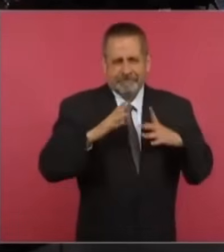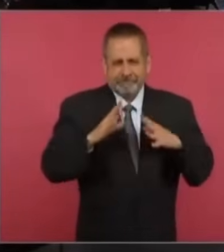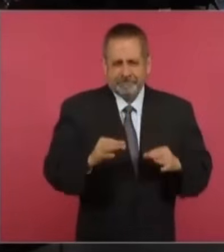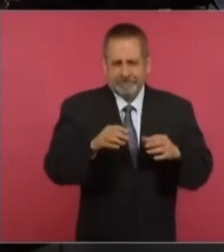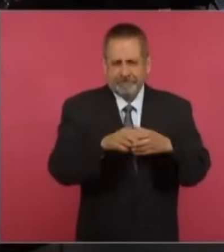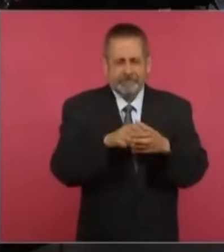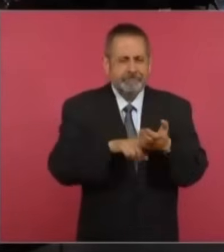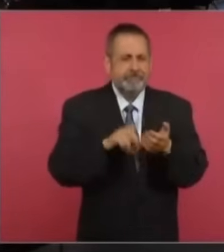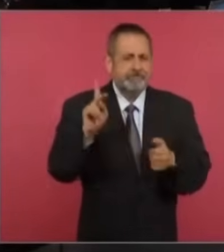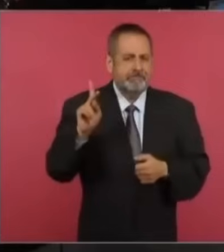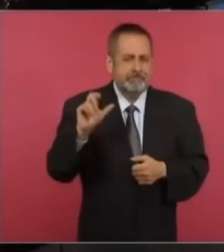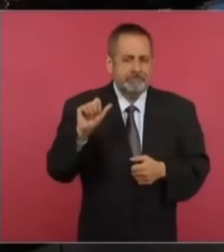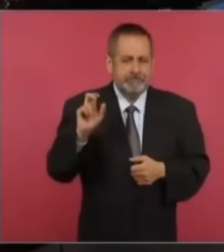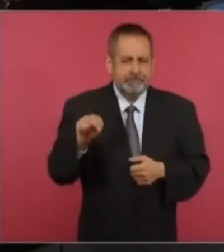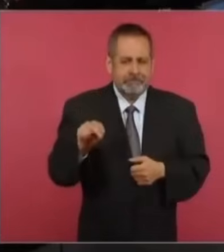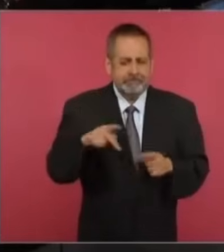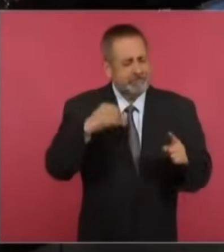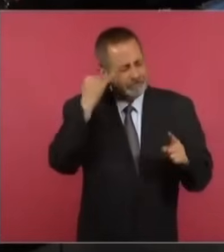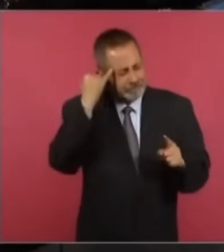proyectos